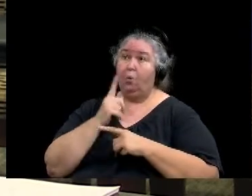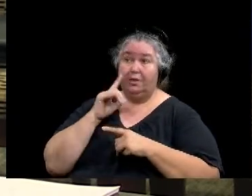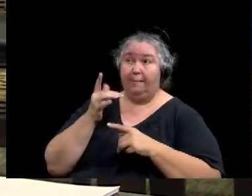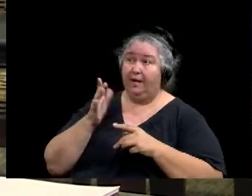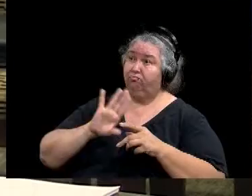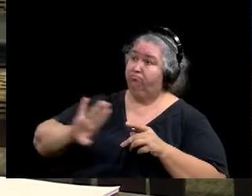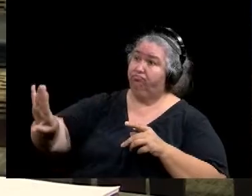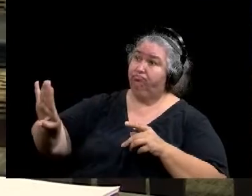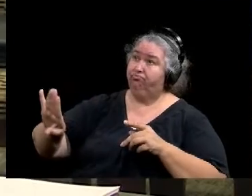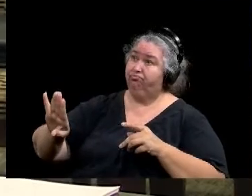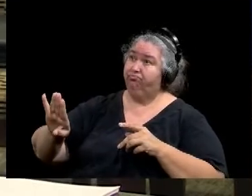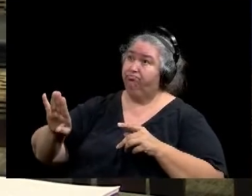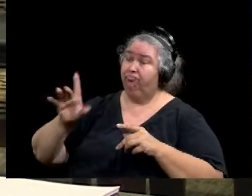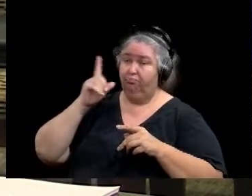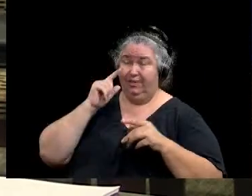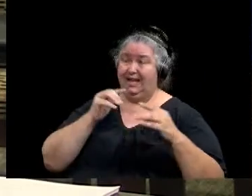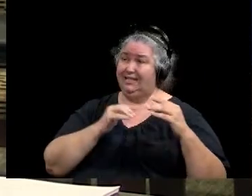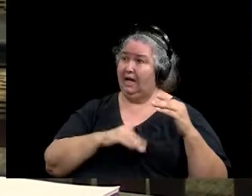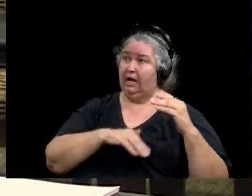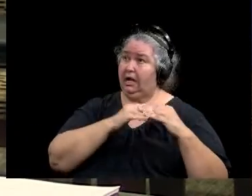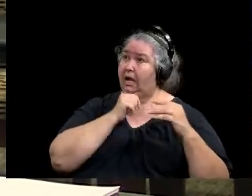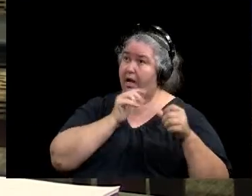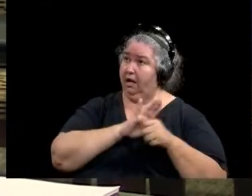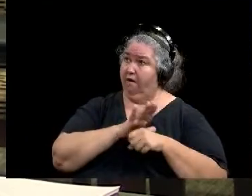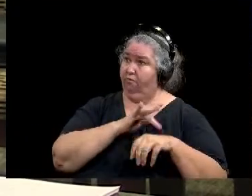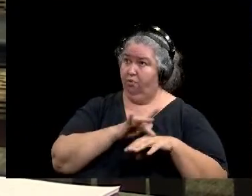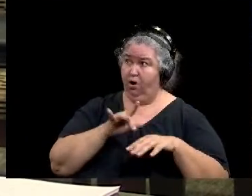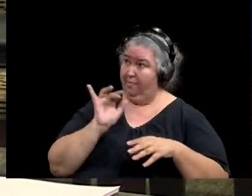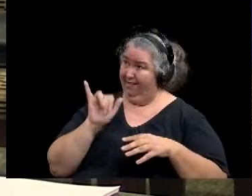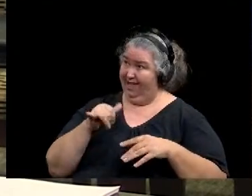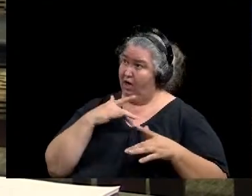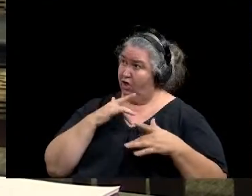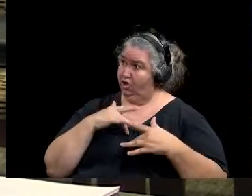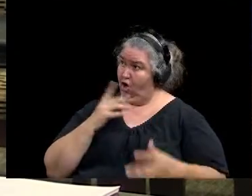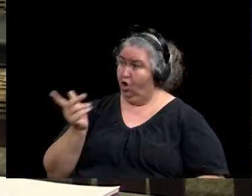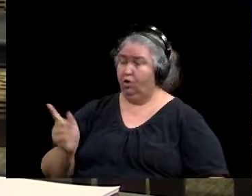tiene temor de que no vaya a ver